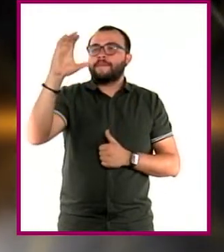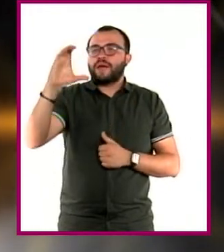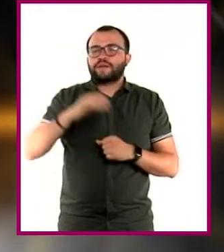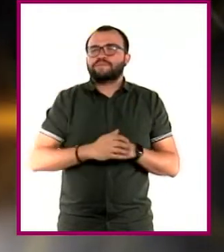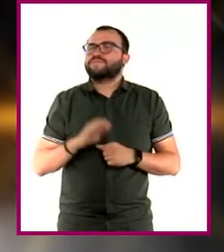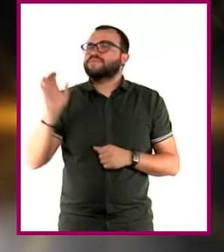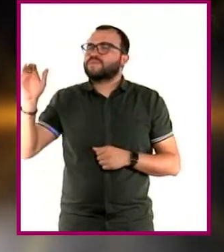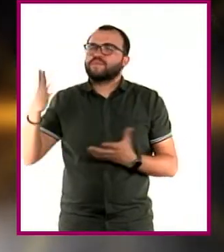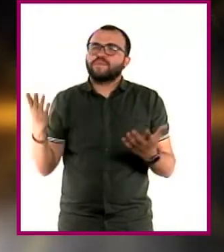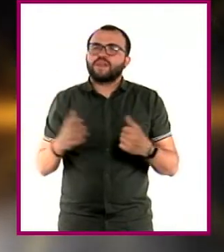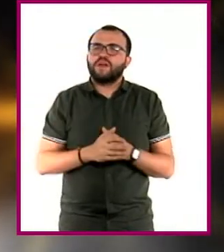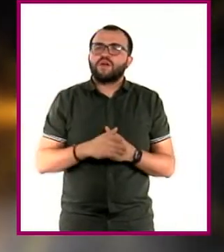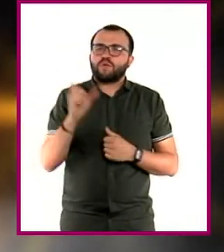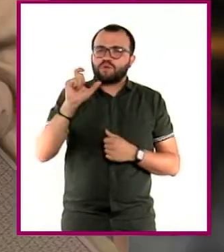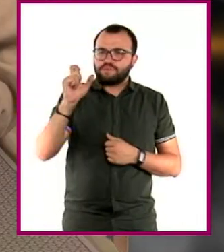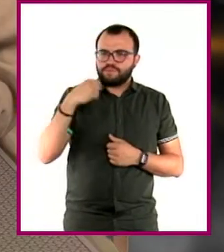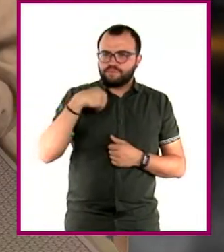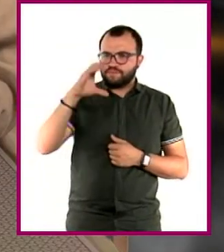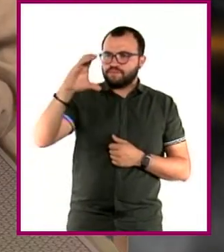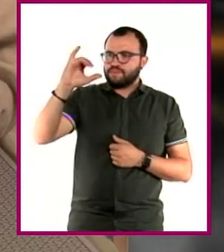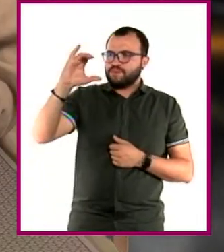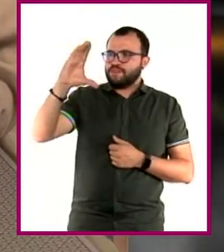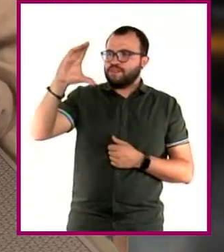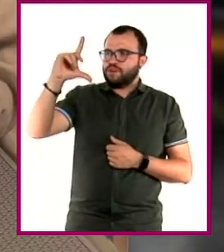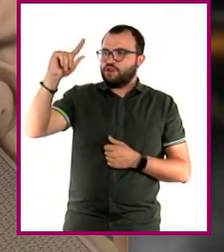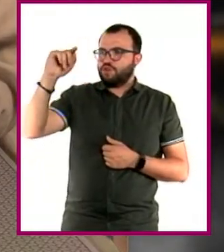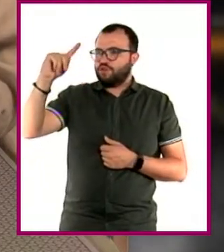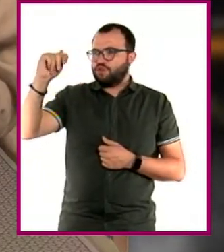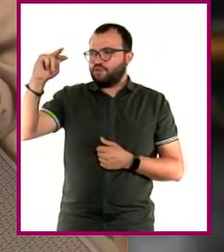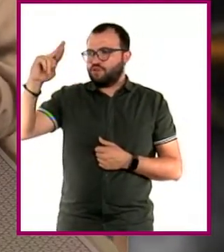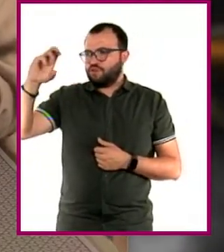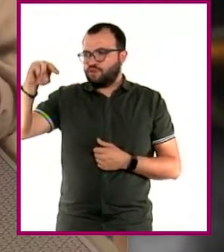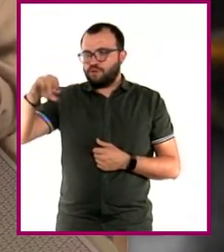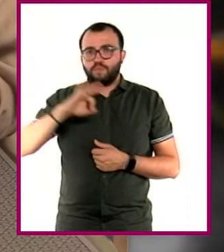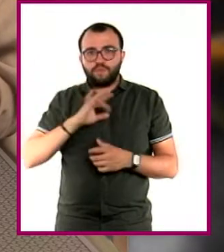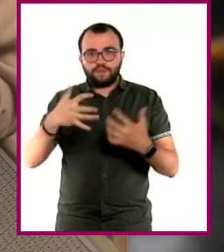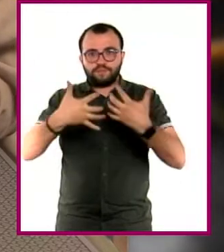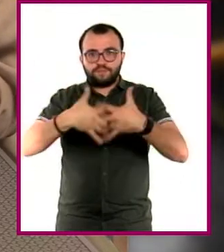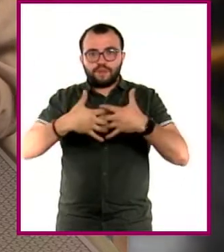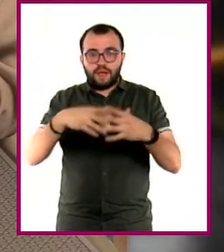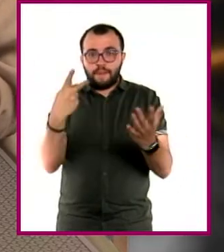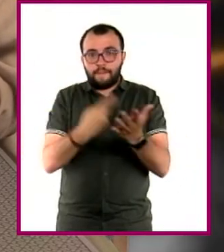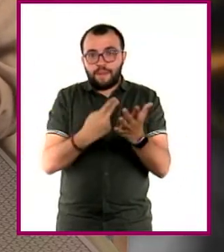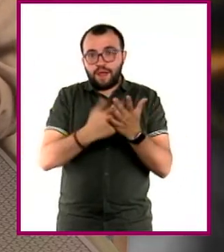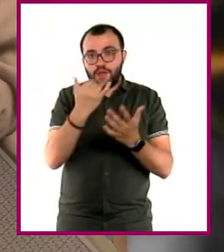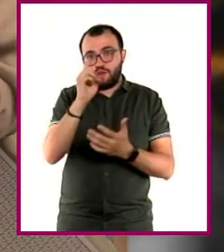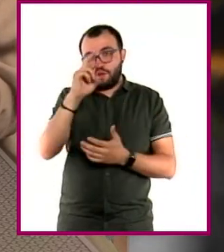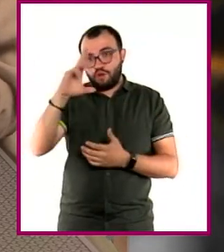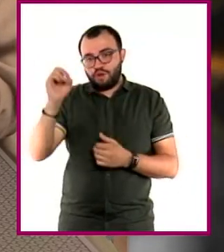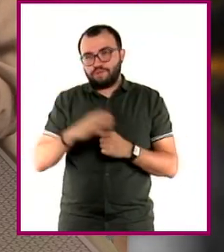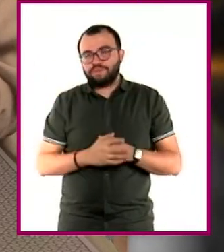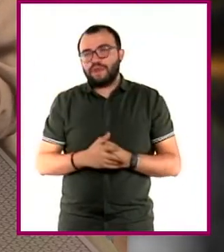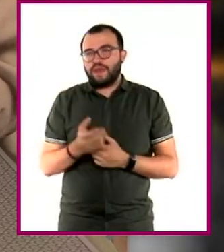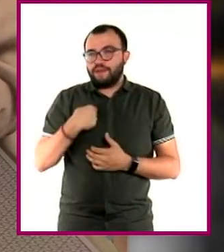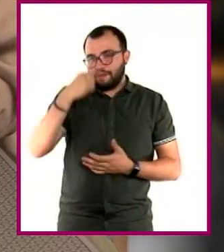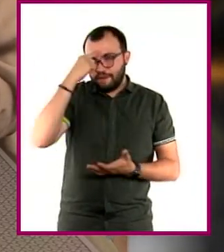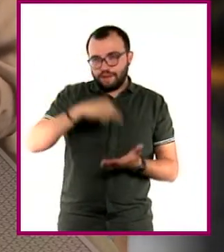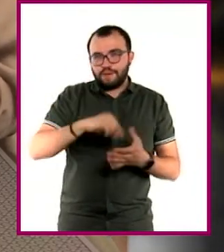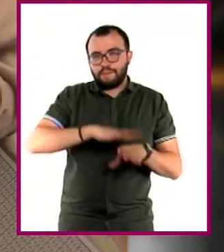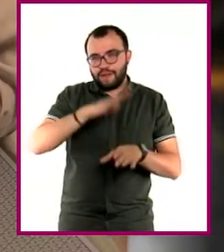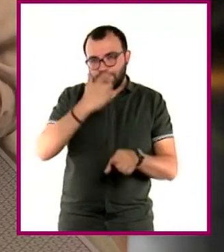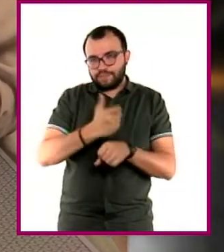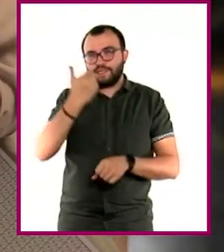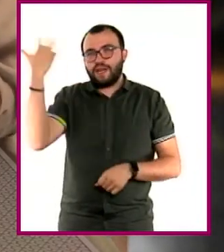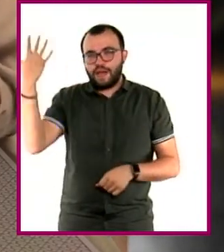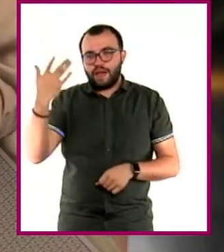se podrá fabricar plata y oro? Ni idea, pero apuesto que ha de ser más caro producir oro y plata así